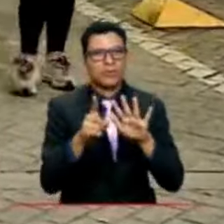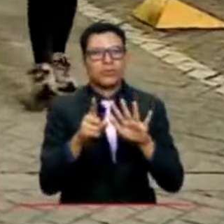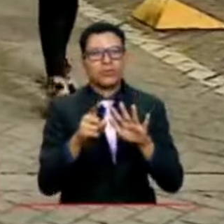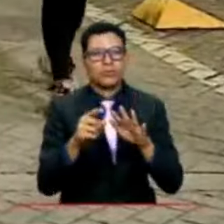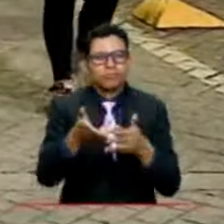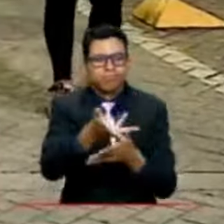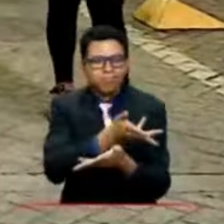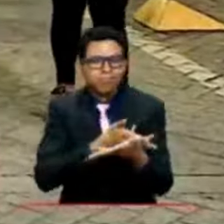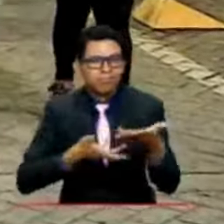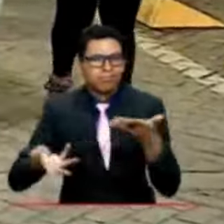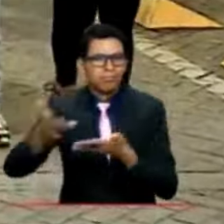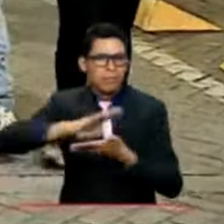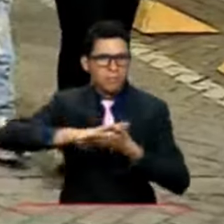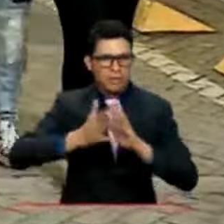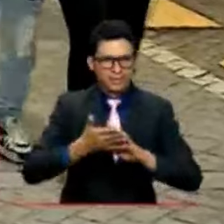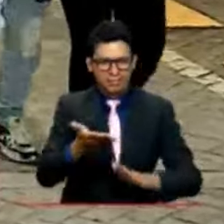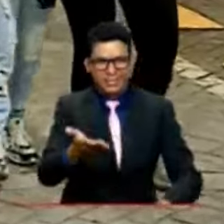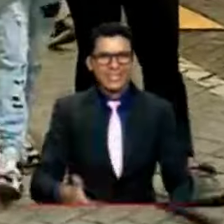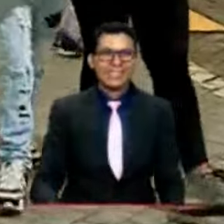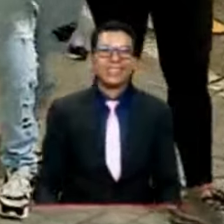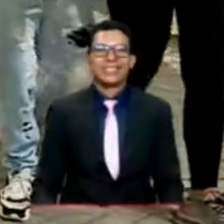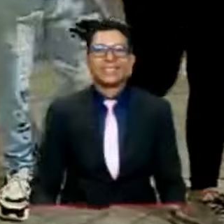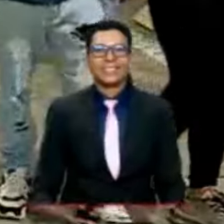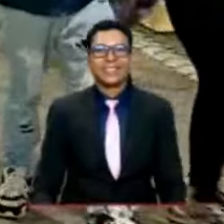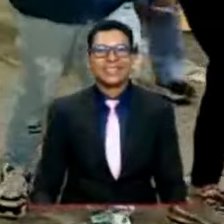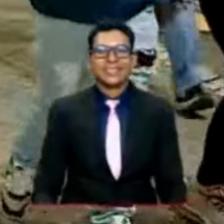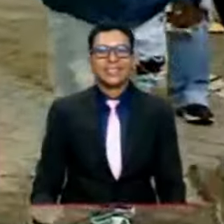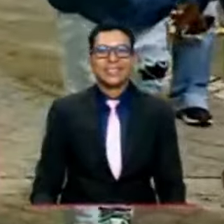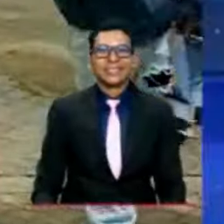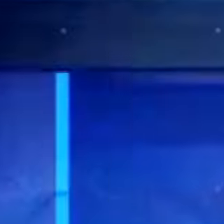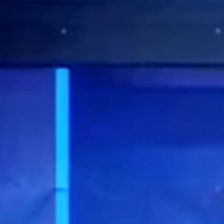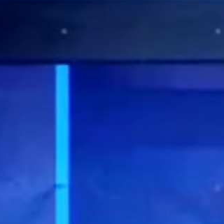la reconciliación. Escuchémoslo.